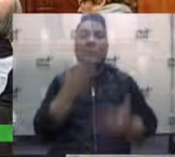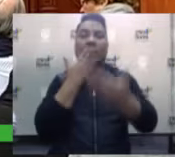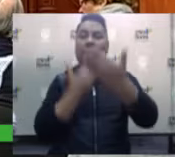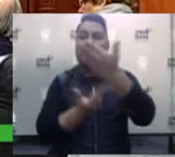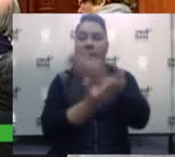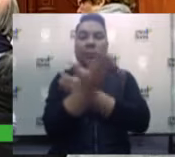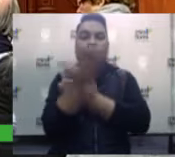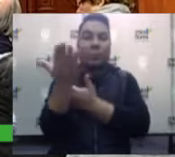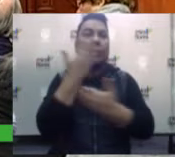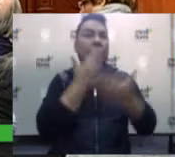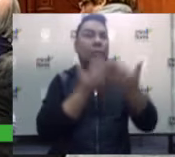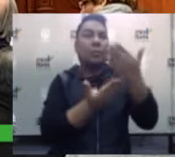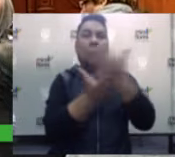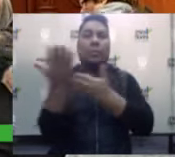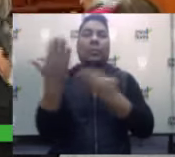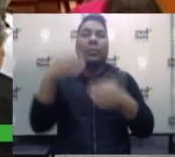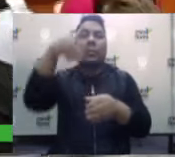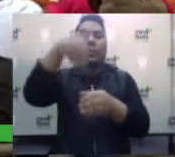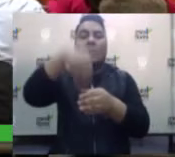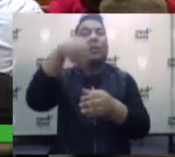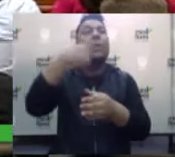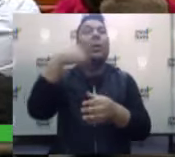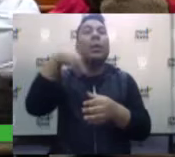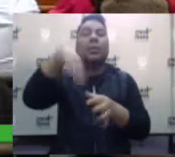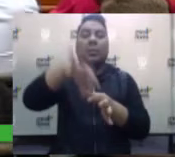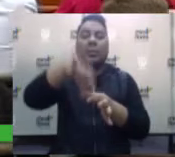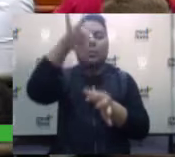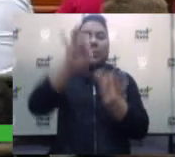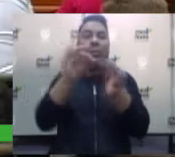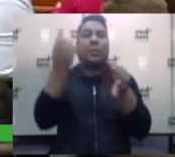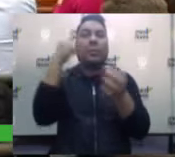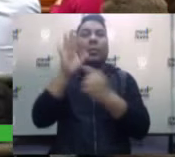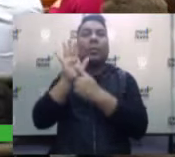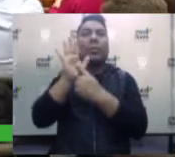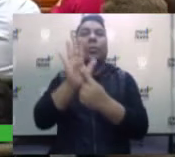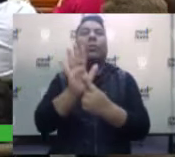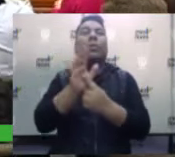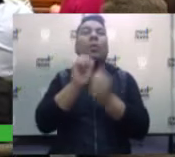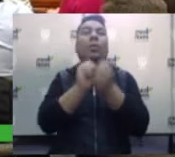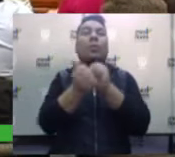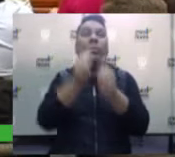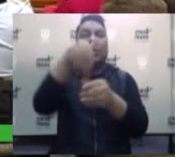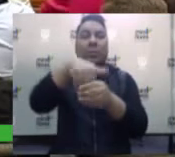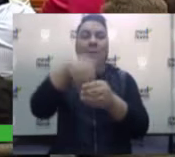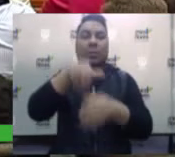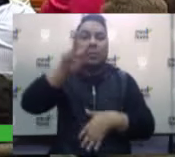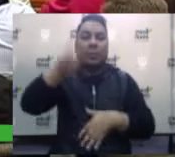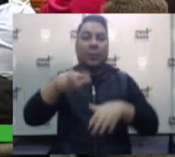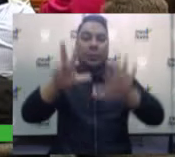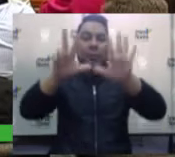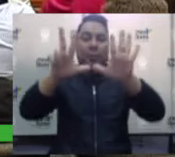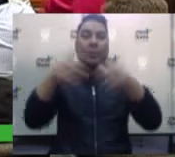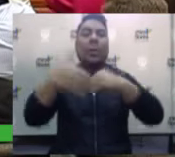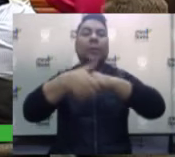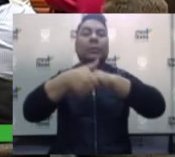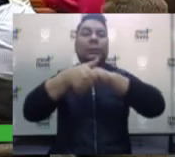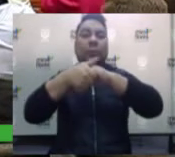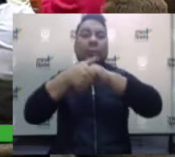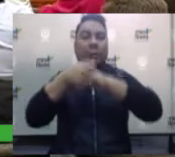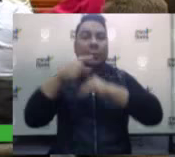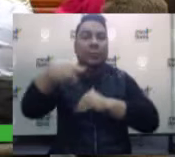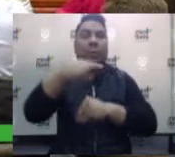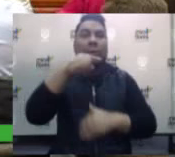Bienvenidos al sorteo para la instalación de paneles de propaganda electoral 2018. Saludamos la presencia en la mesa central